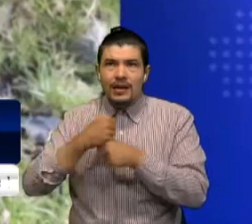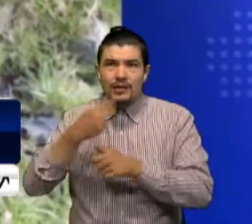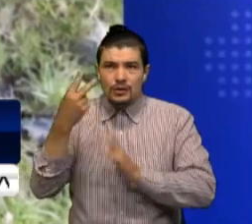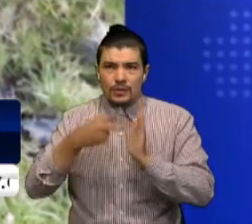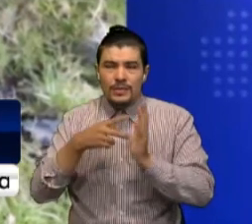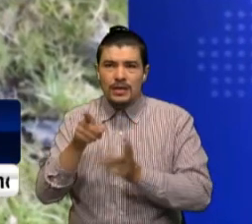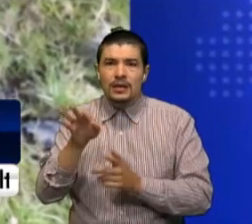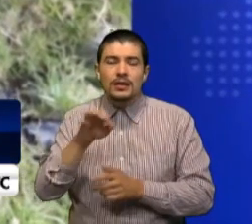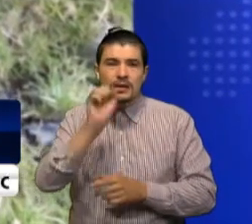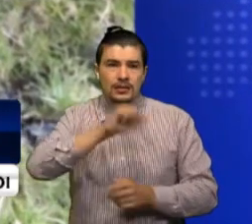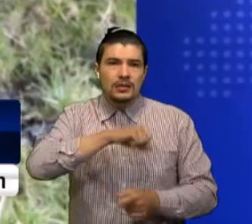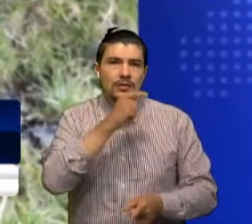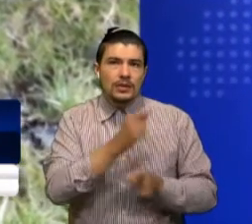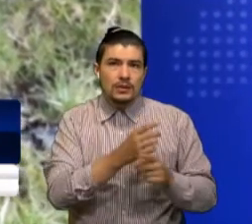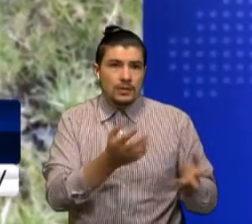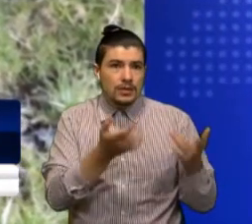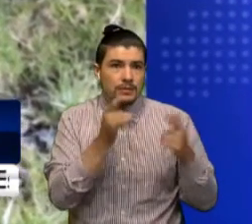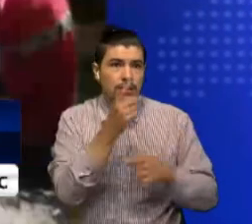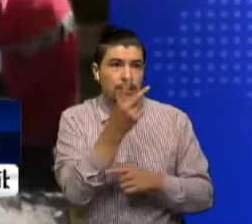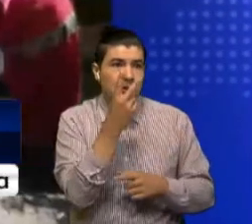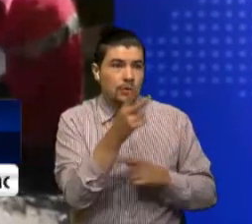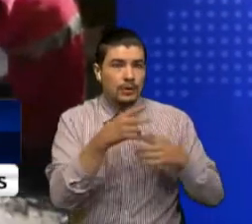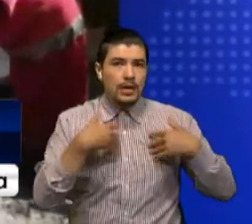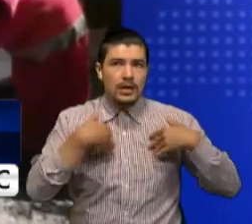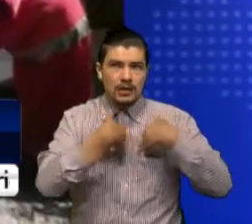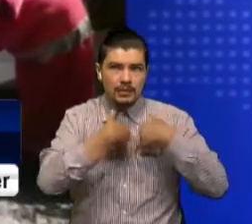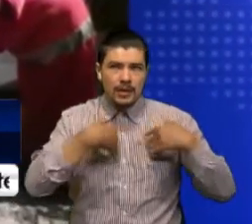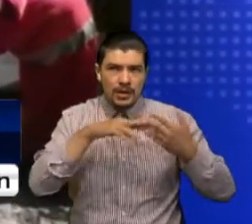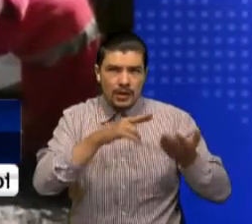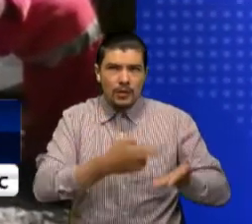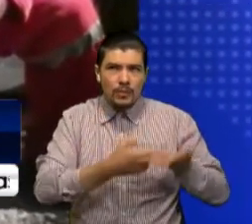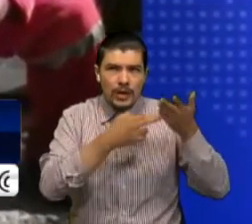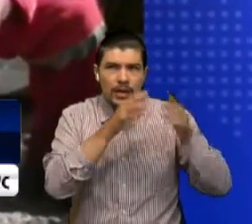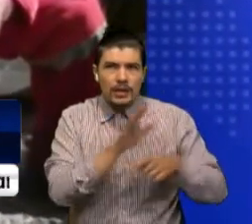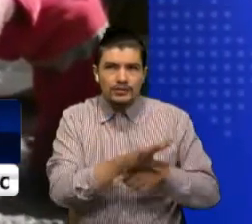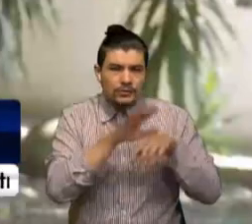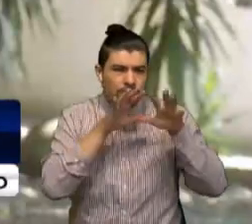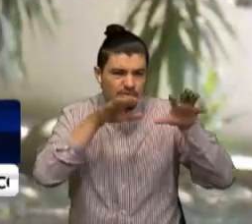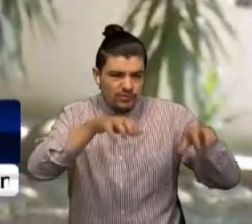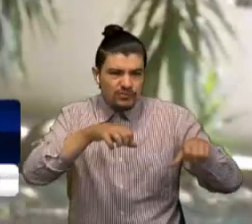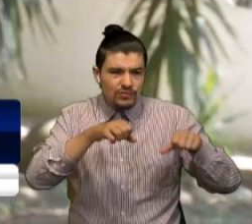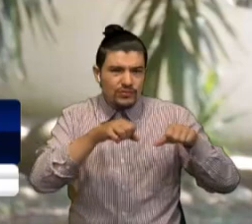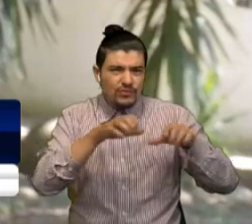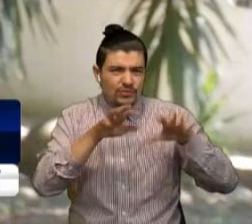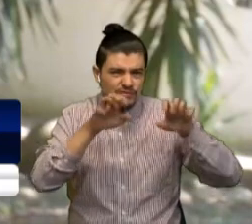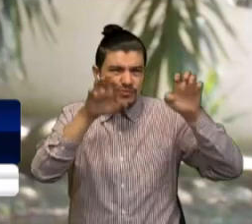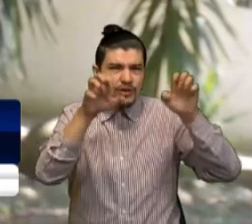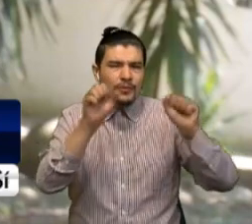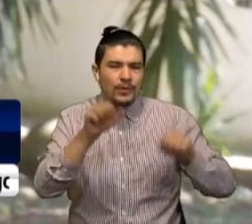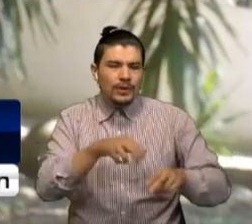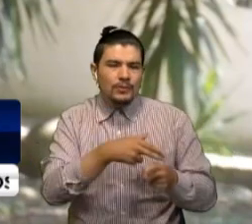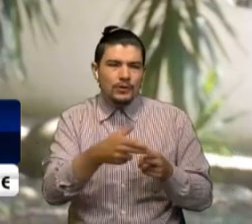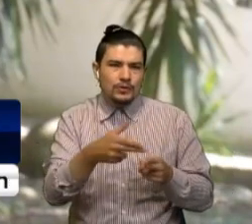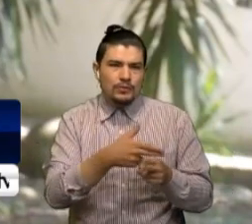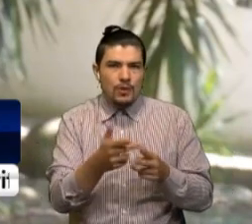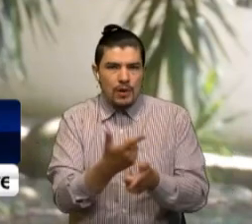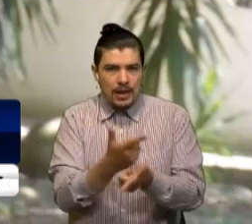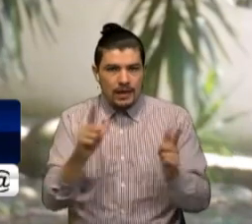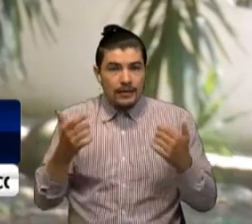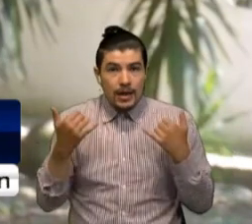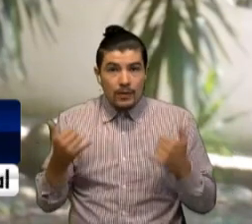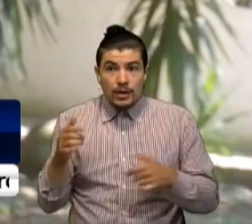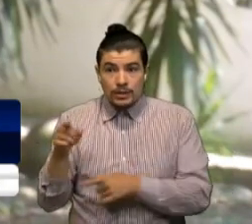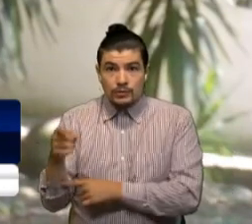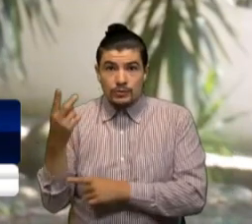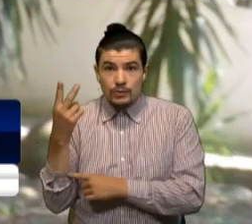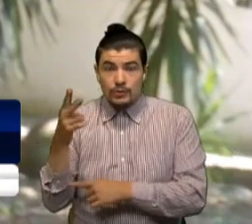autoridades esperan que los dos cóndores se recuperen de esta intoxicación para poder ser liberados. Bien, pues estos cóndores siguen en continua